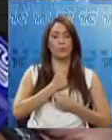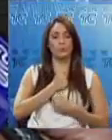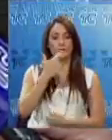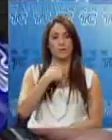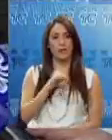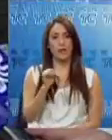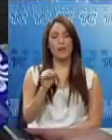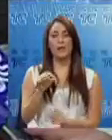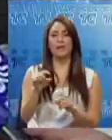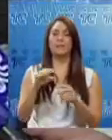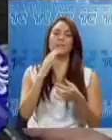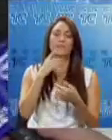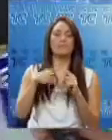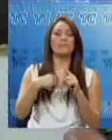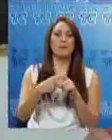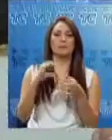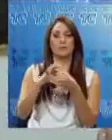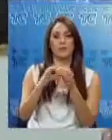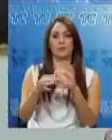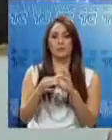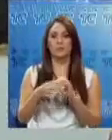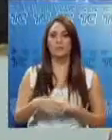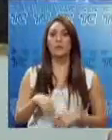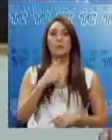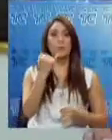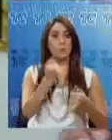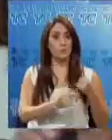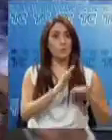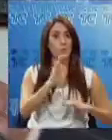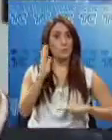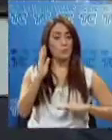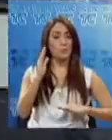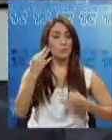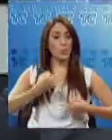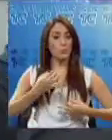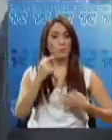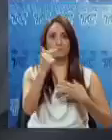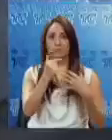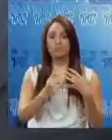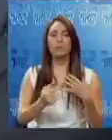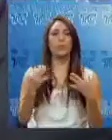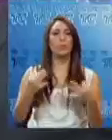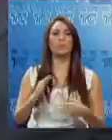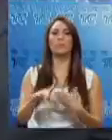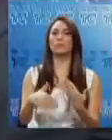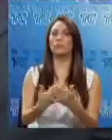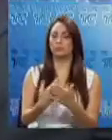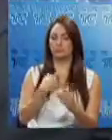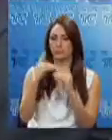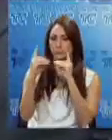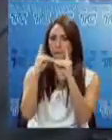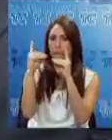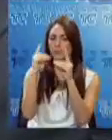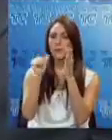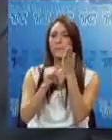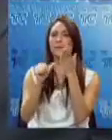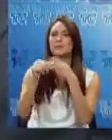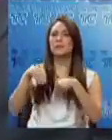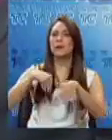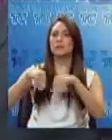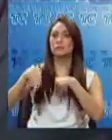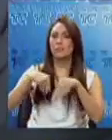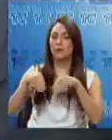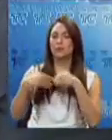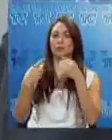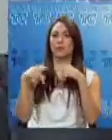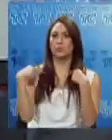para los colaboradores del transporte público. ¿Y de los últimos compromisos ha cumplido el Ejecutivo? Está cumpliendo, estamos dialogando con el señor Ministro de Transporte, la Agencia